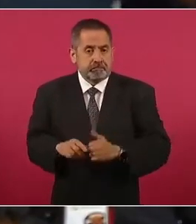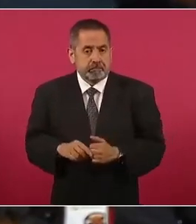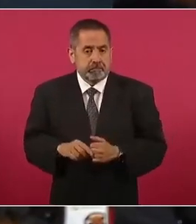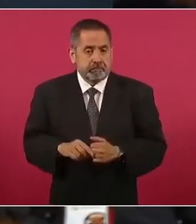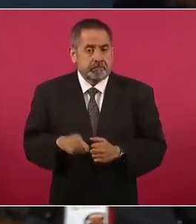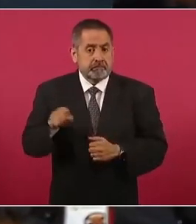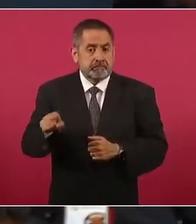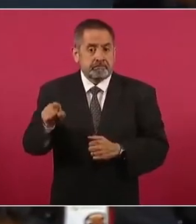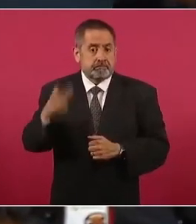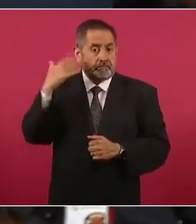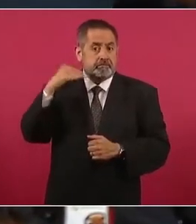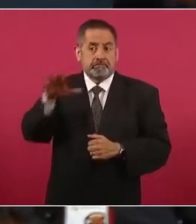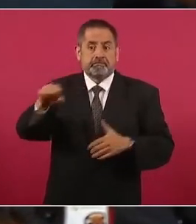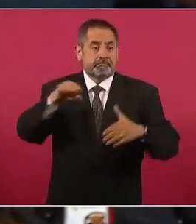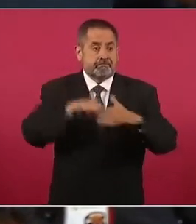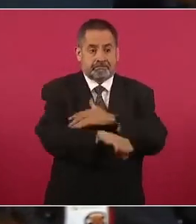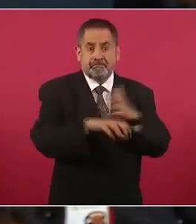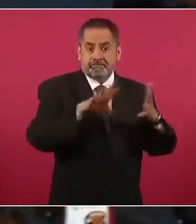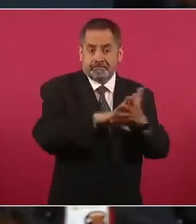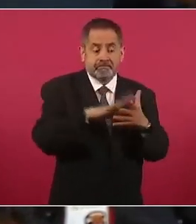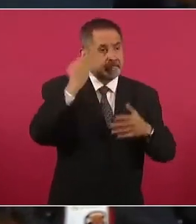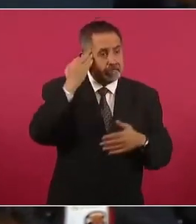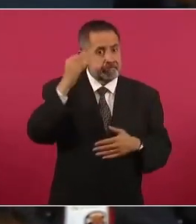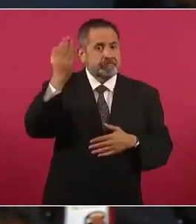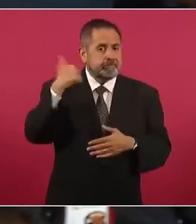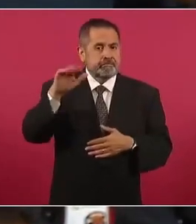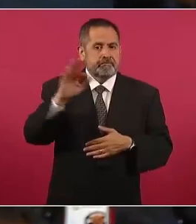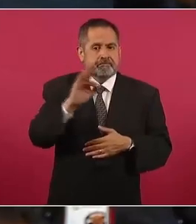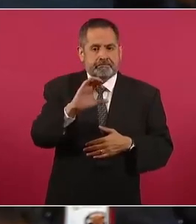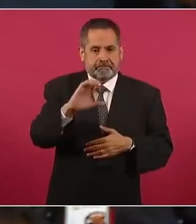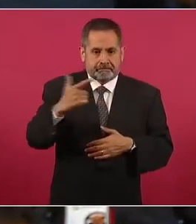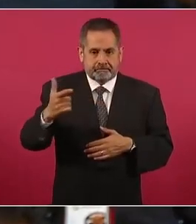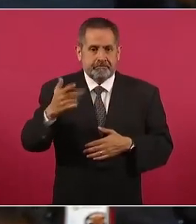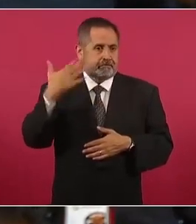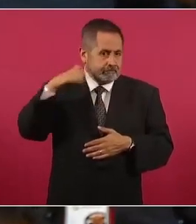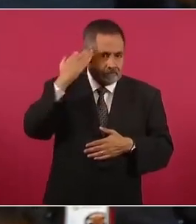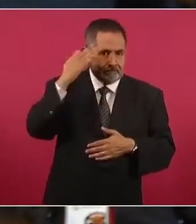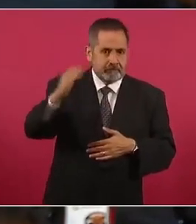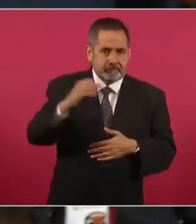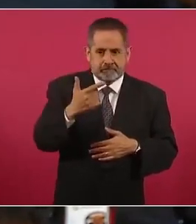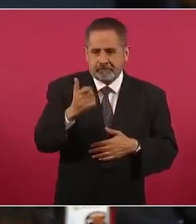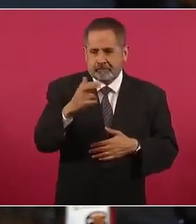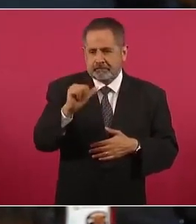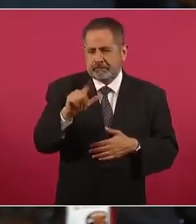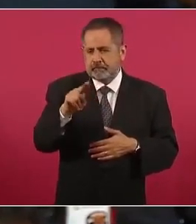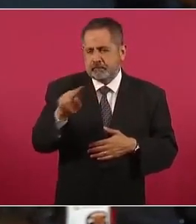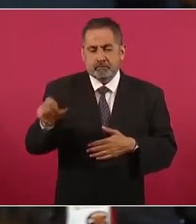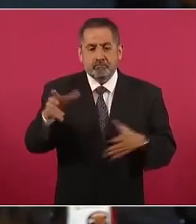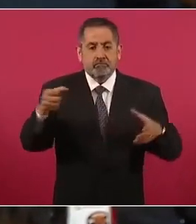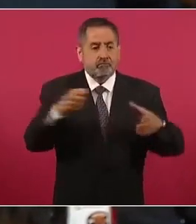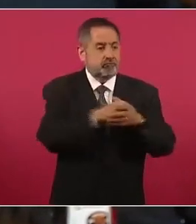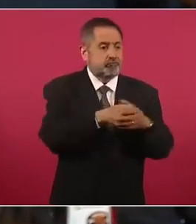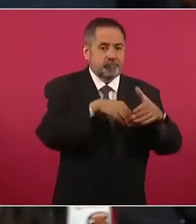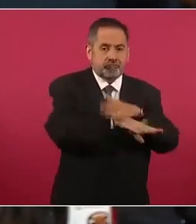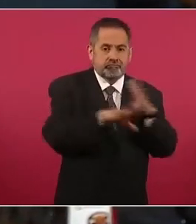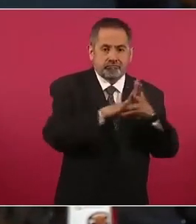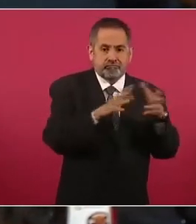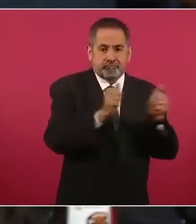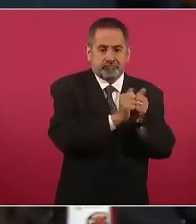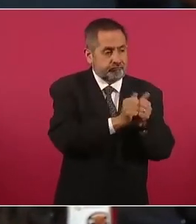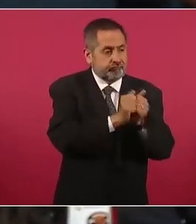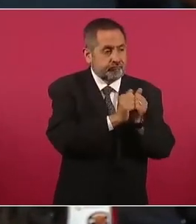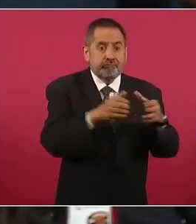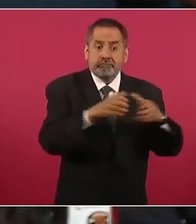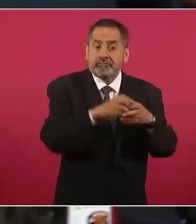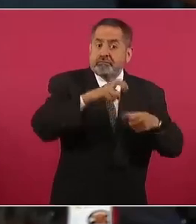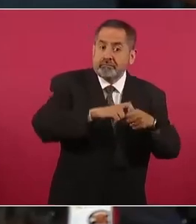fue encarcelado en tiempos de Calderón, perseguido en tiempos de García Luna, estuvo con los grandes capos del narcotráfico injustamente en Puente